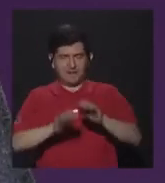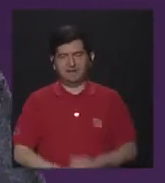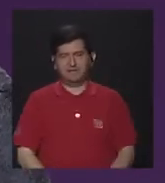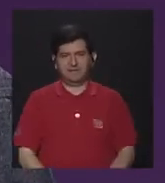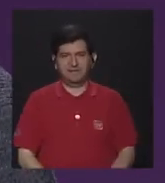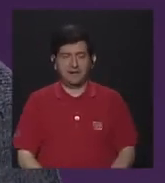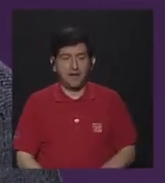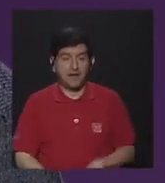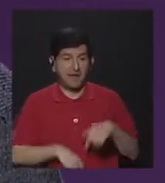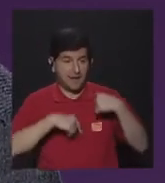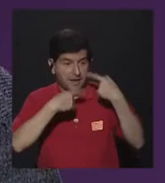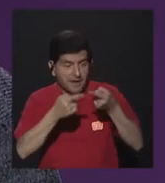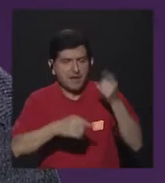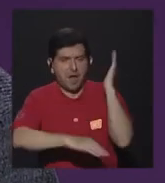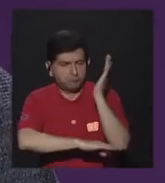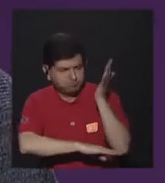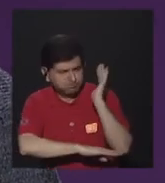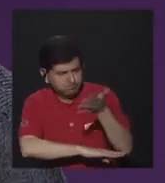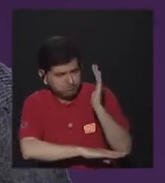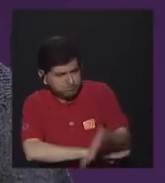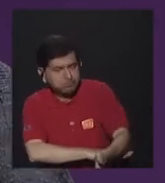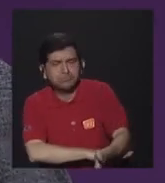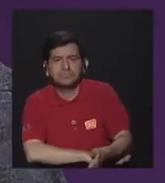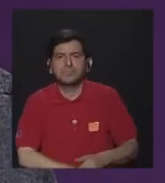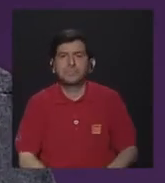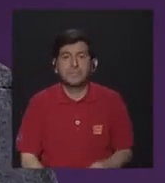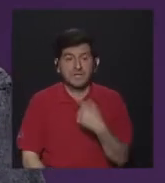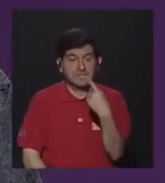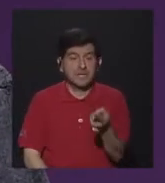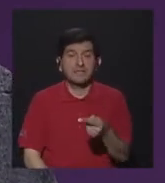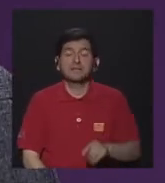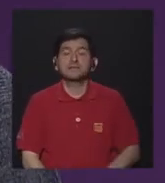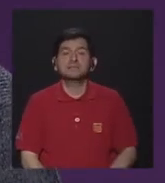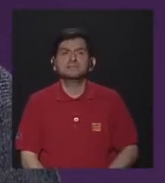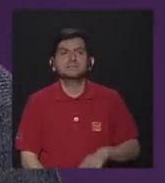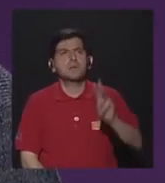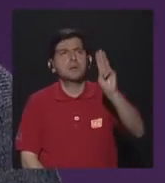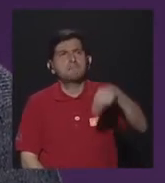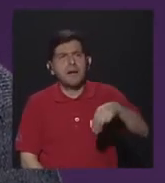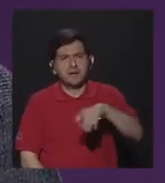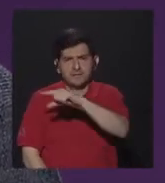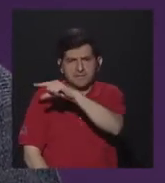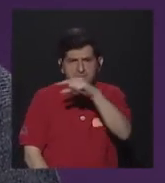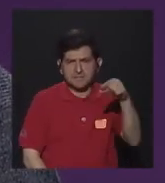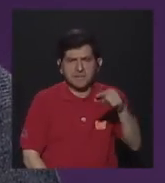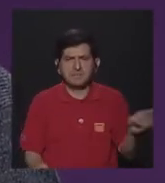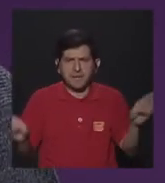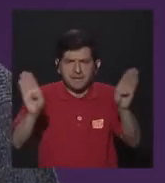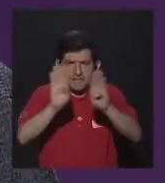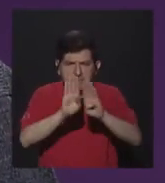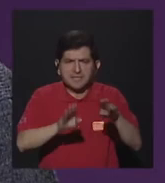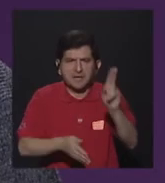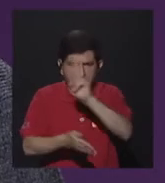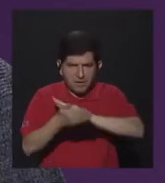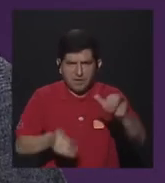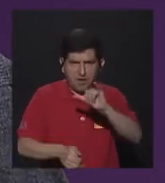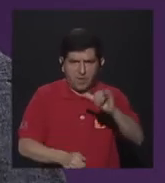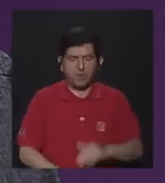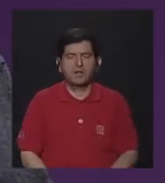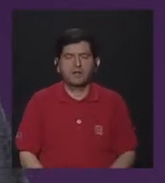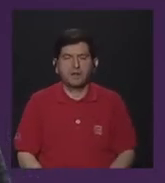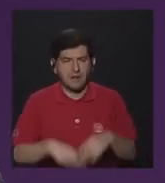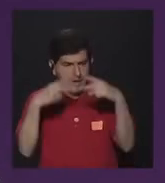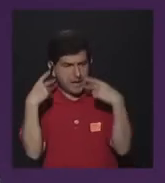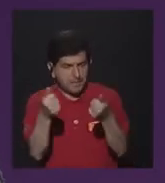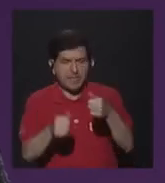para proceder con la tala eso se dice el martes de la semana de cierre de la universidad inmediatamente